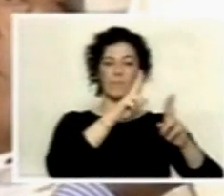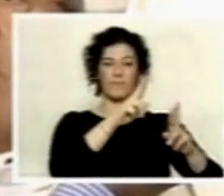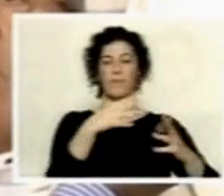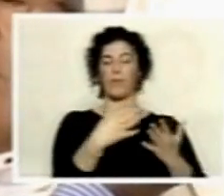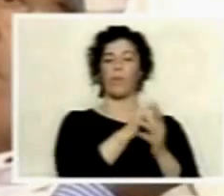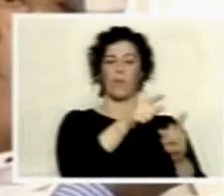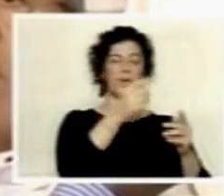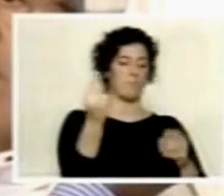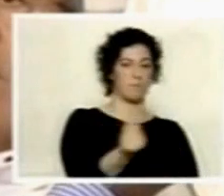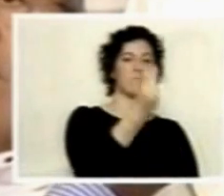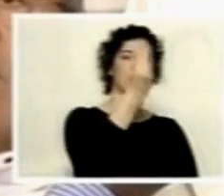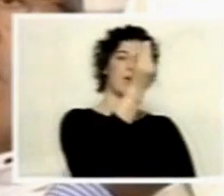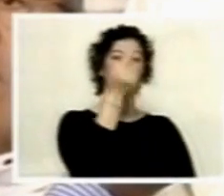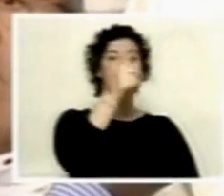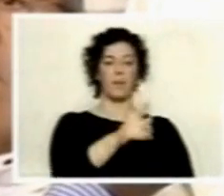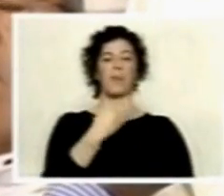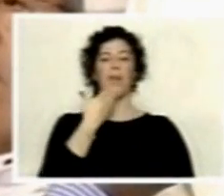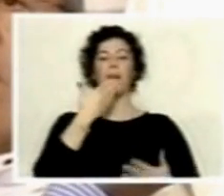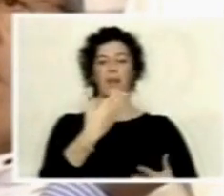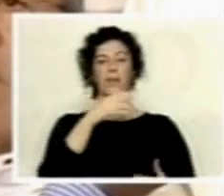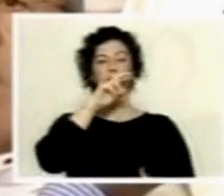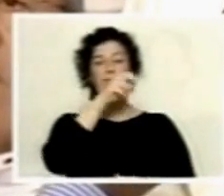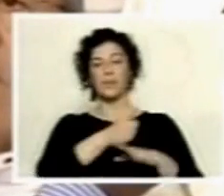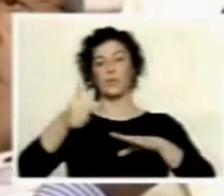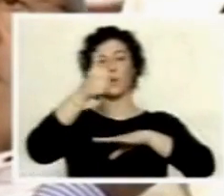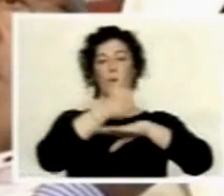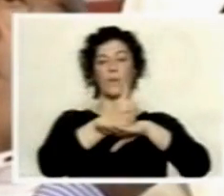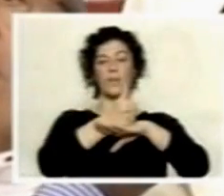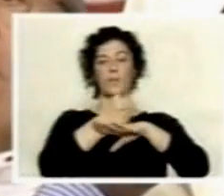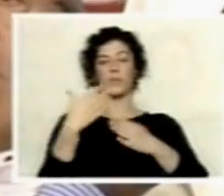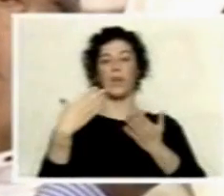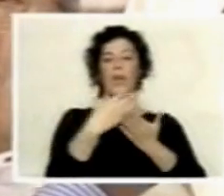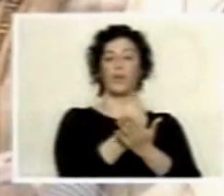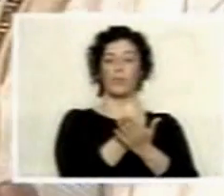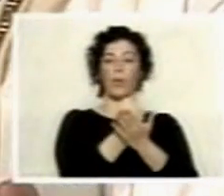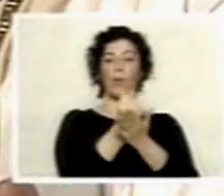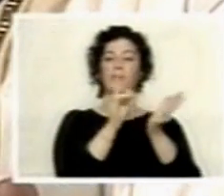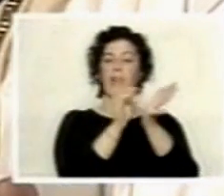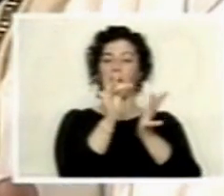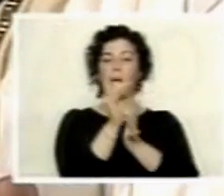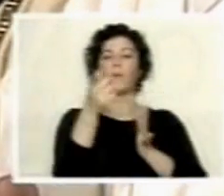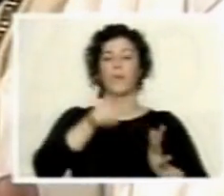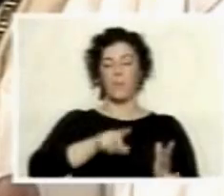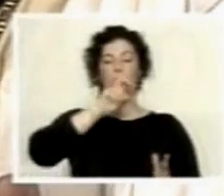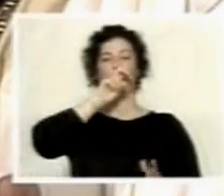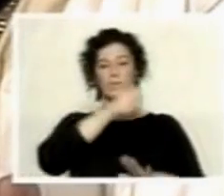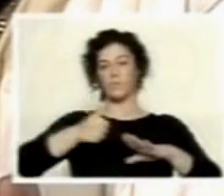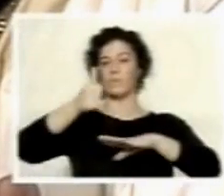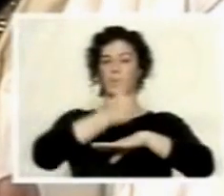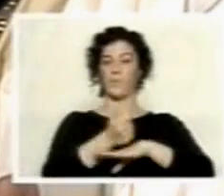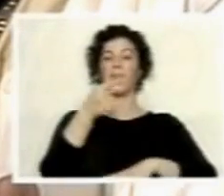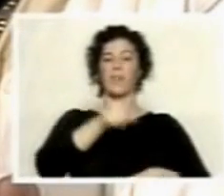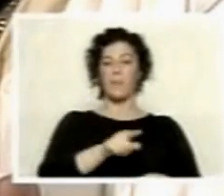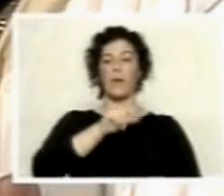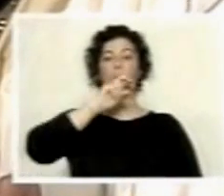corazón. Gracias a los obispos, sacerdotes y amigos de la diócesis hermana de San Cristóbal de la Laguna. Gracias también a